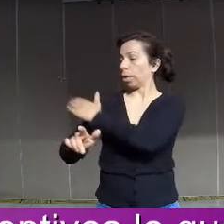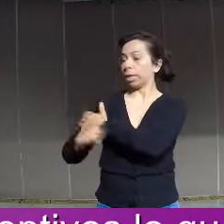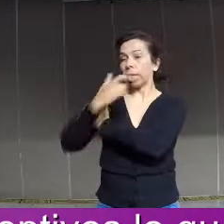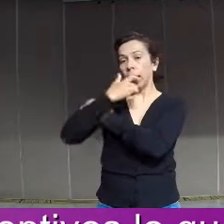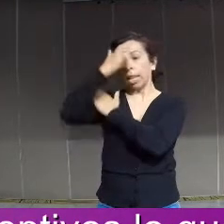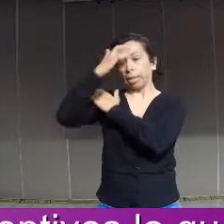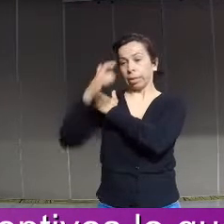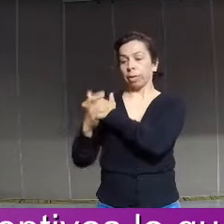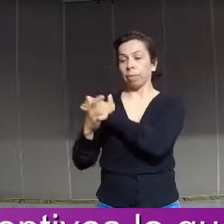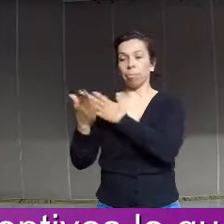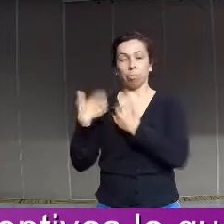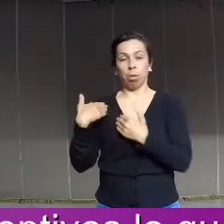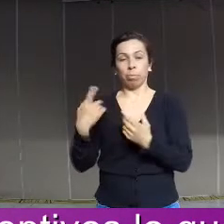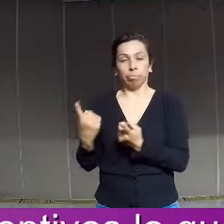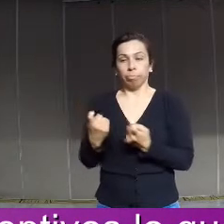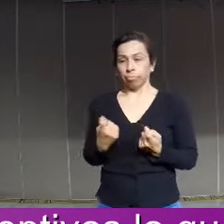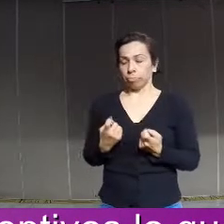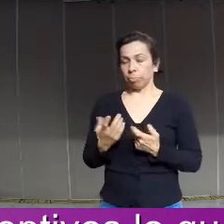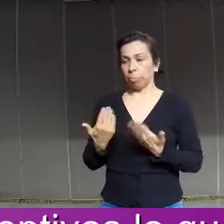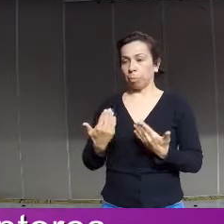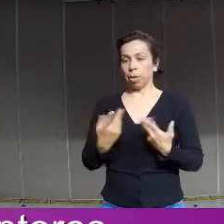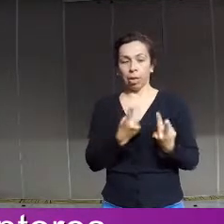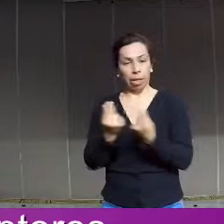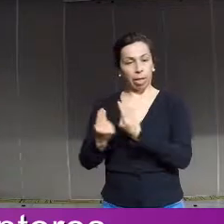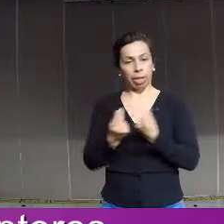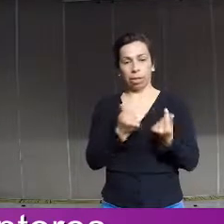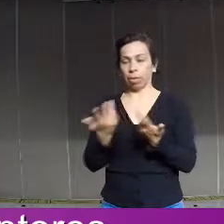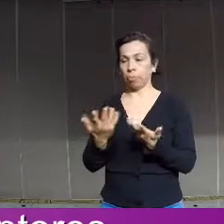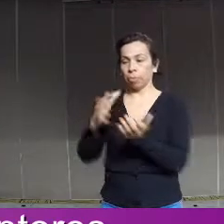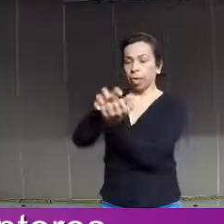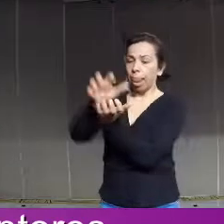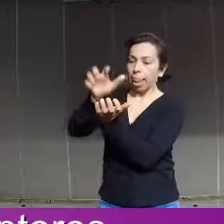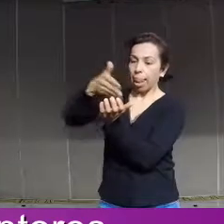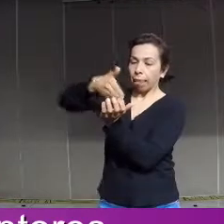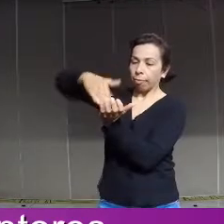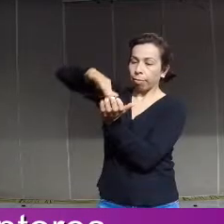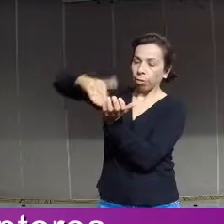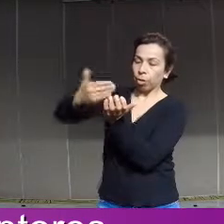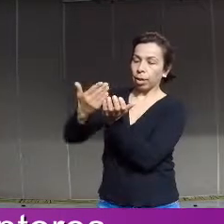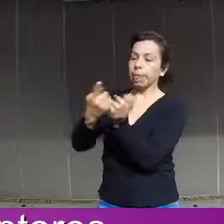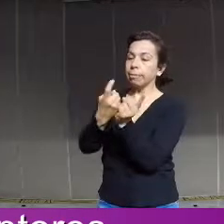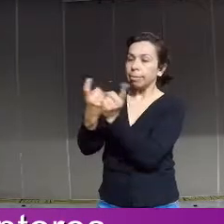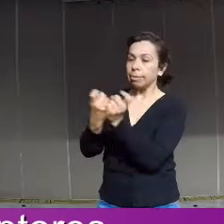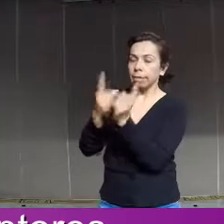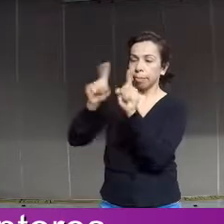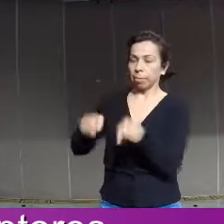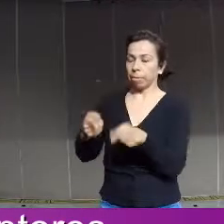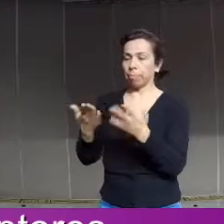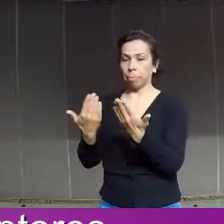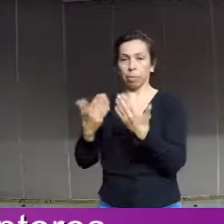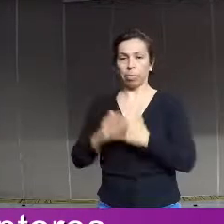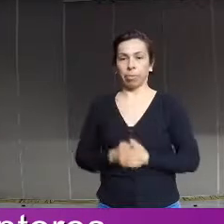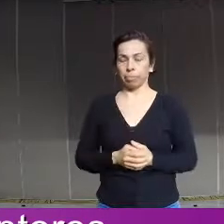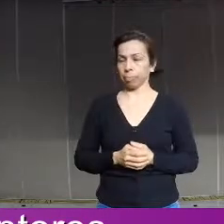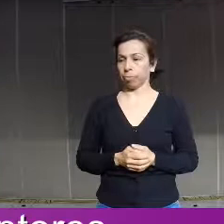táctil, ¿sí? Y es más superficial. En la boca pasa lo mismo, ¿sí? Entre las dos cosas, cuando está alterado, el paciente